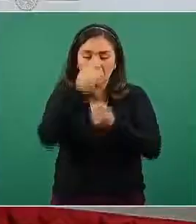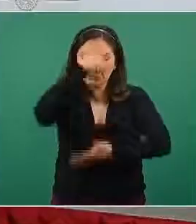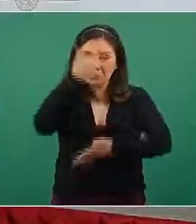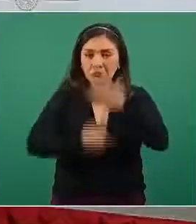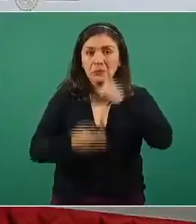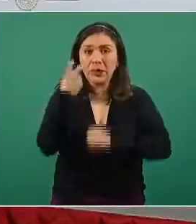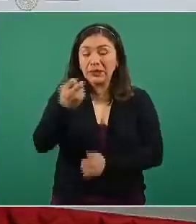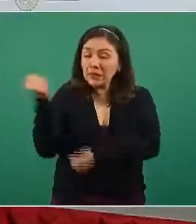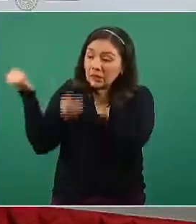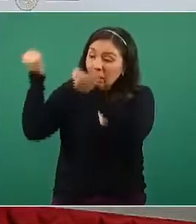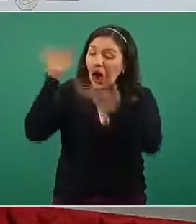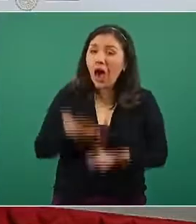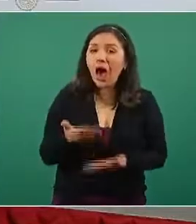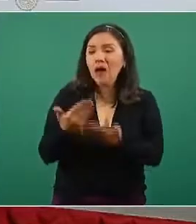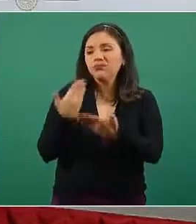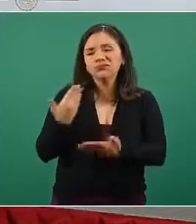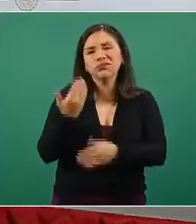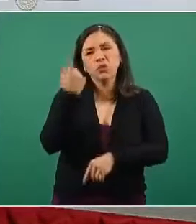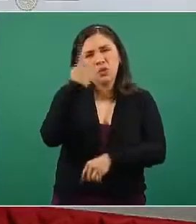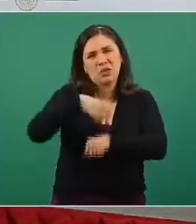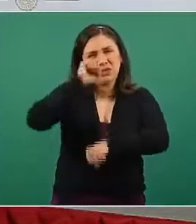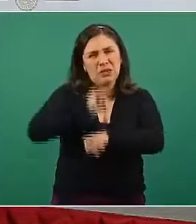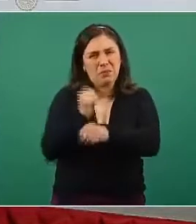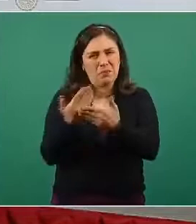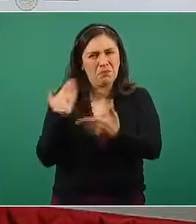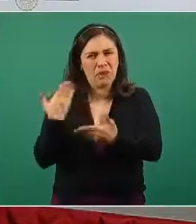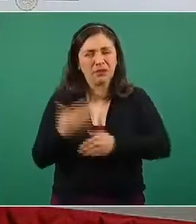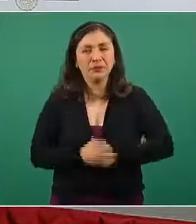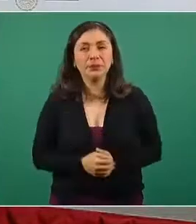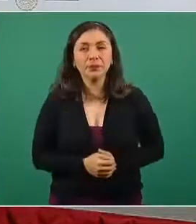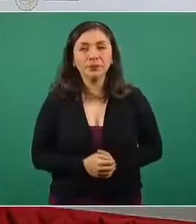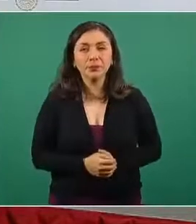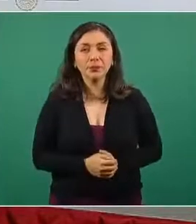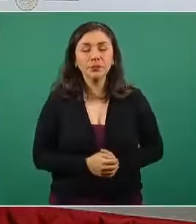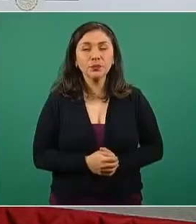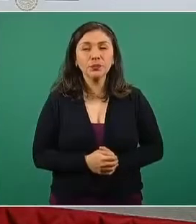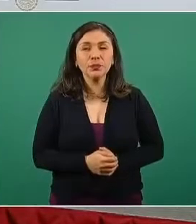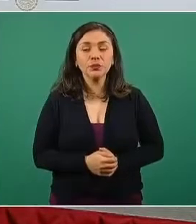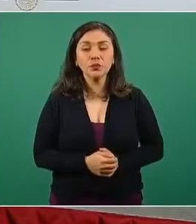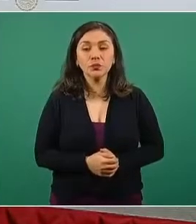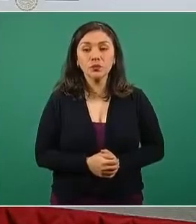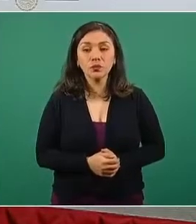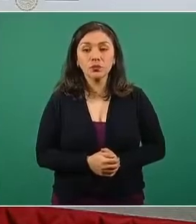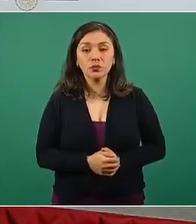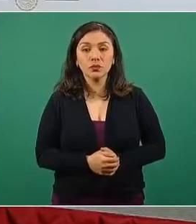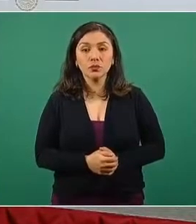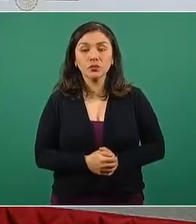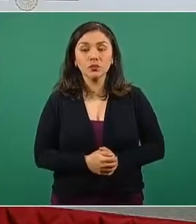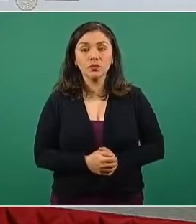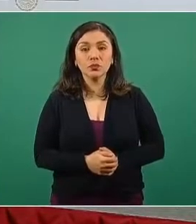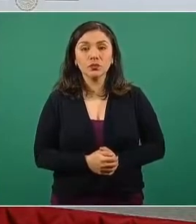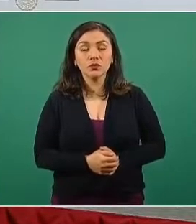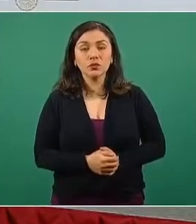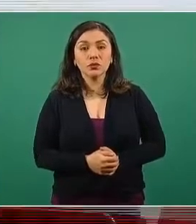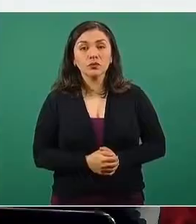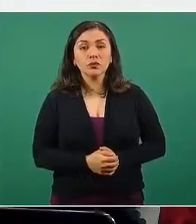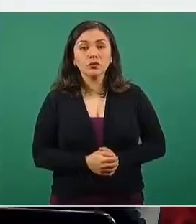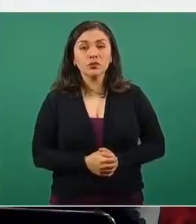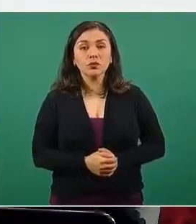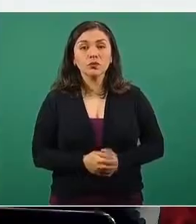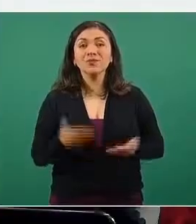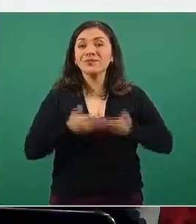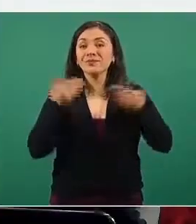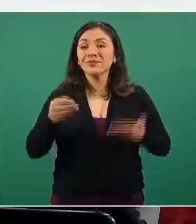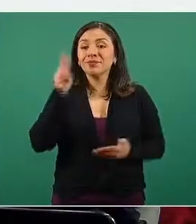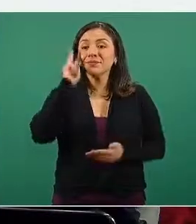que llegaron la semana pasada. Si vemos la siguiente diapositiva. Aquí tenemos